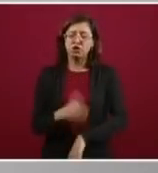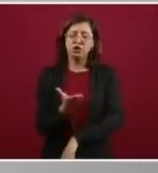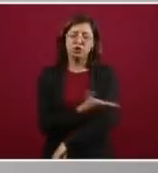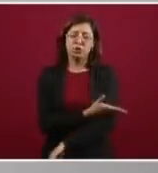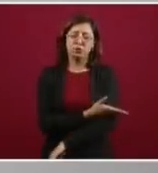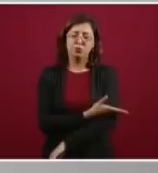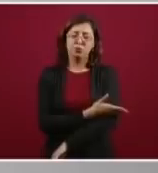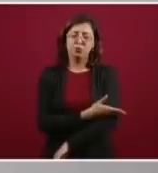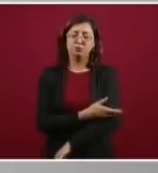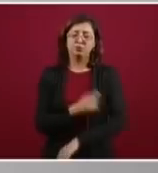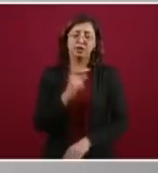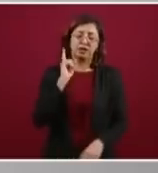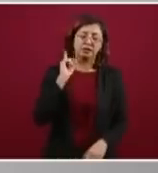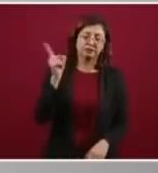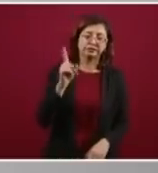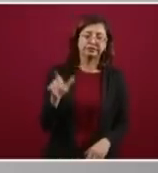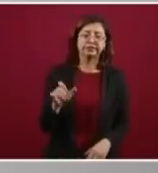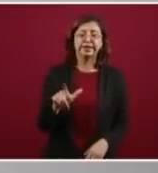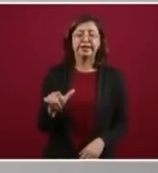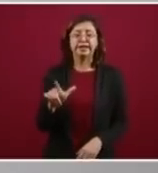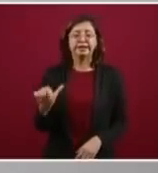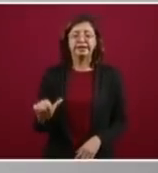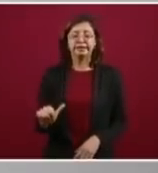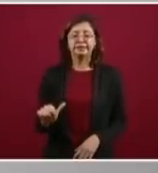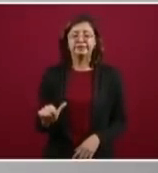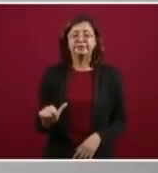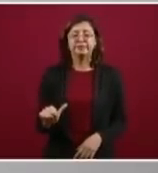en Celaya.